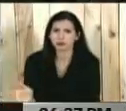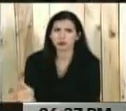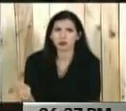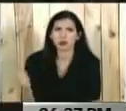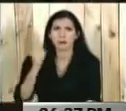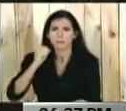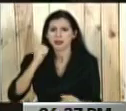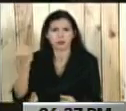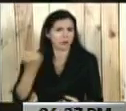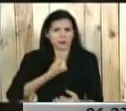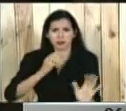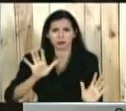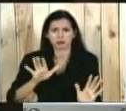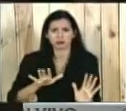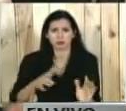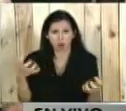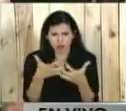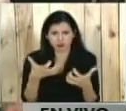la violencia,